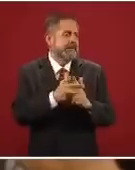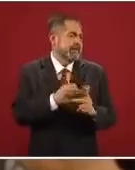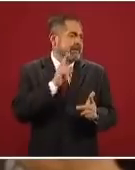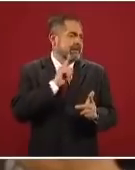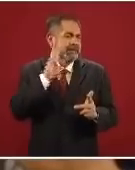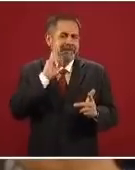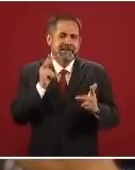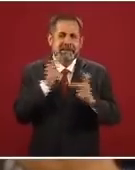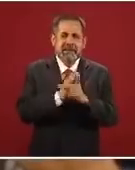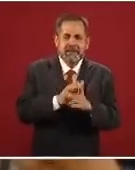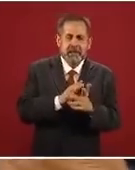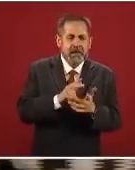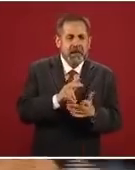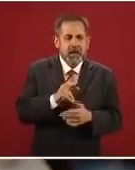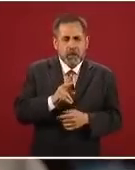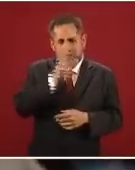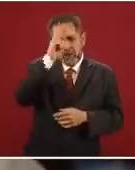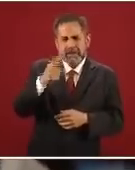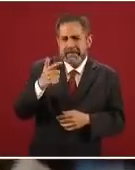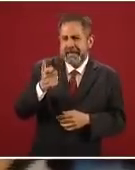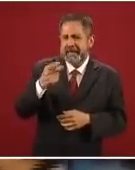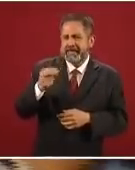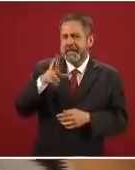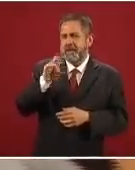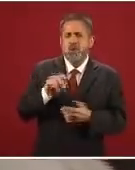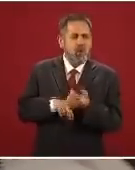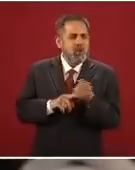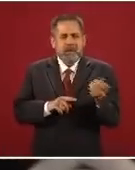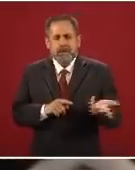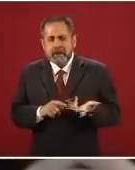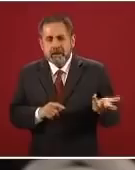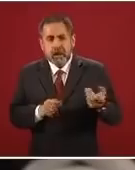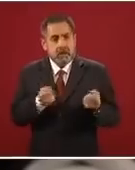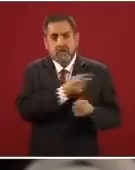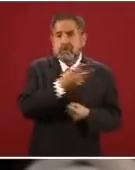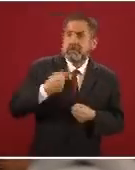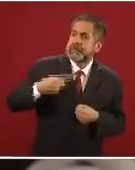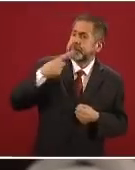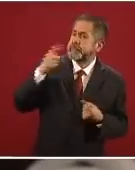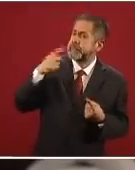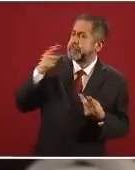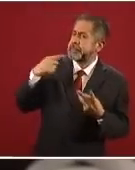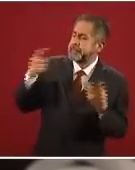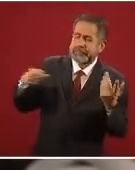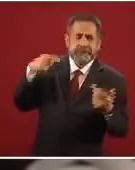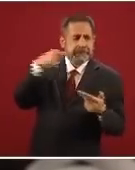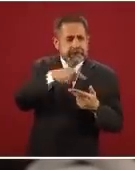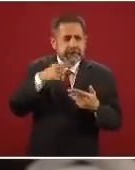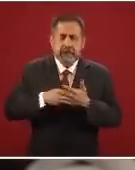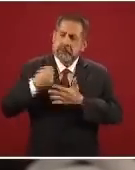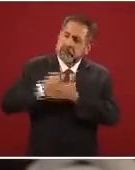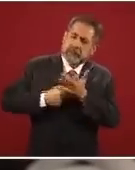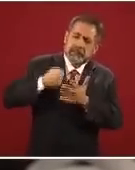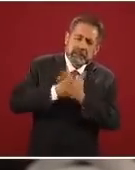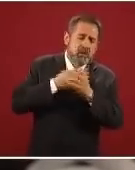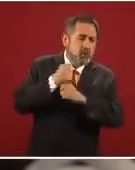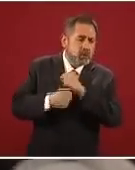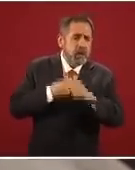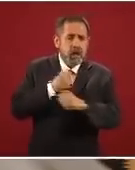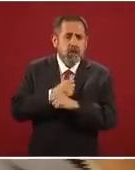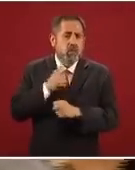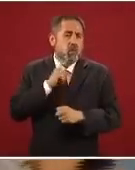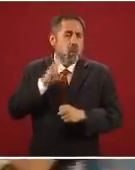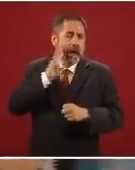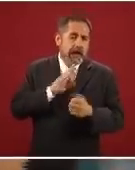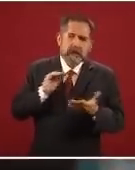como violencia de género? Que es precisamente un poco la denuncia que han hecho los colectivos de una lucha feminista por años, que bueno, pues